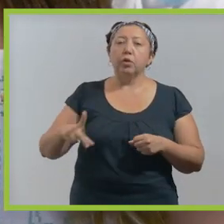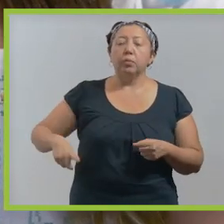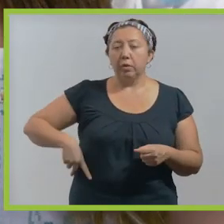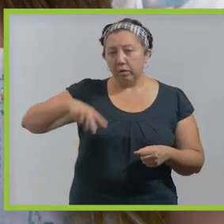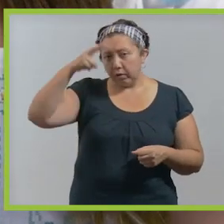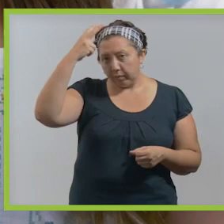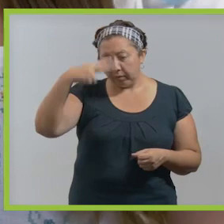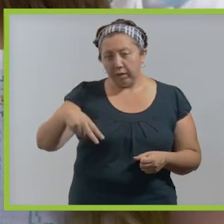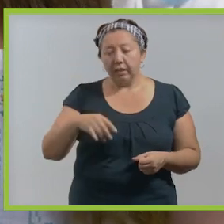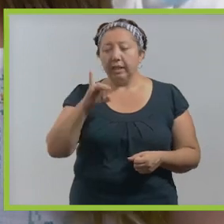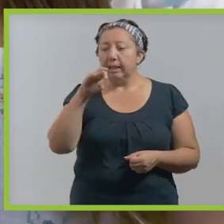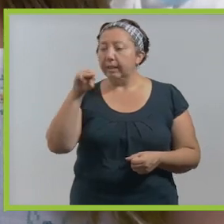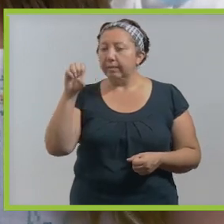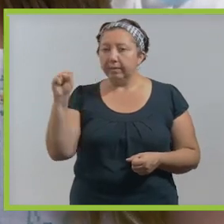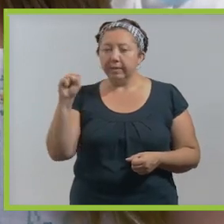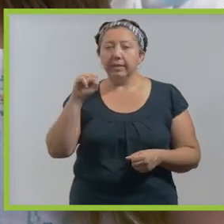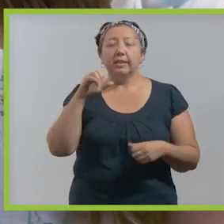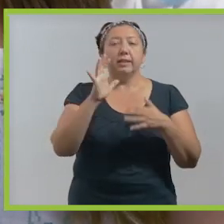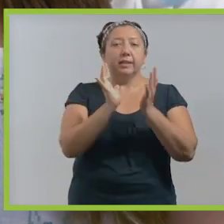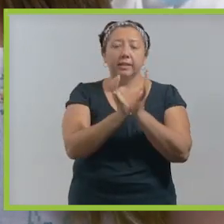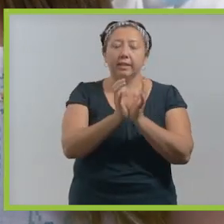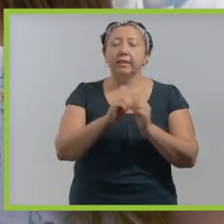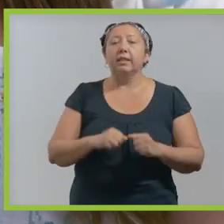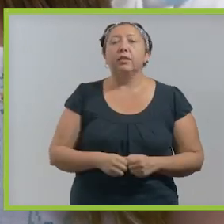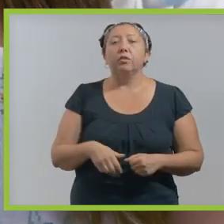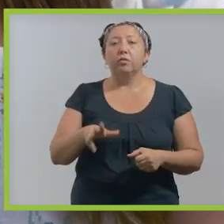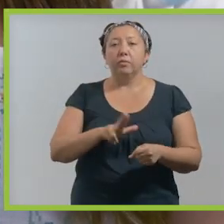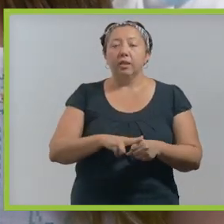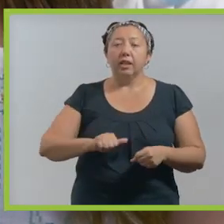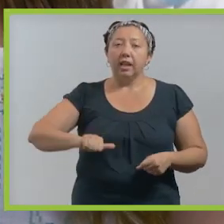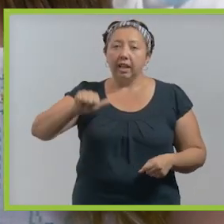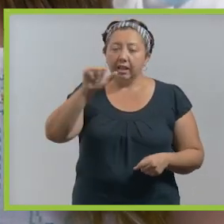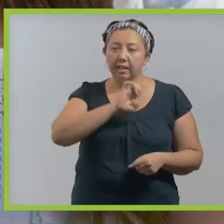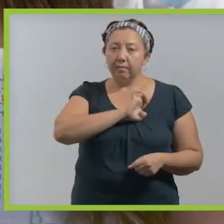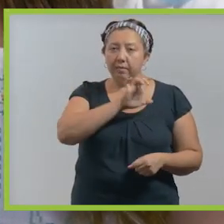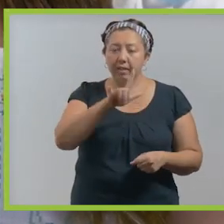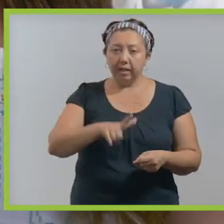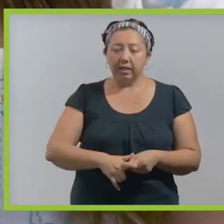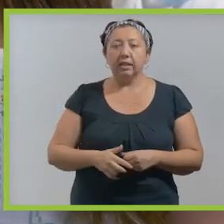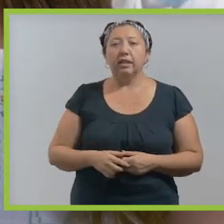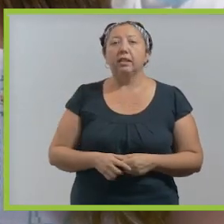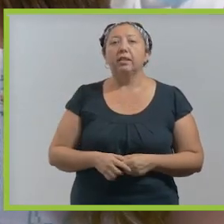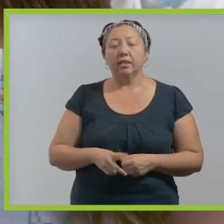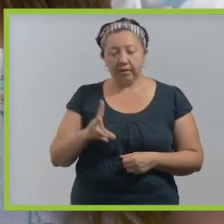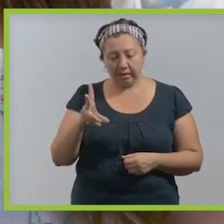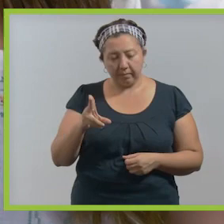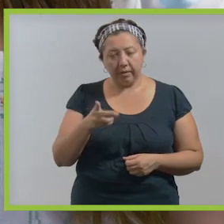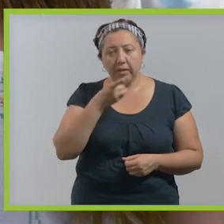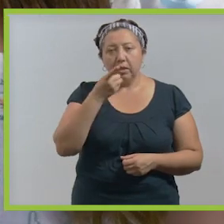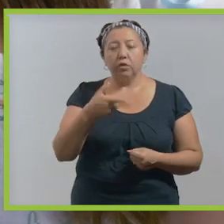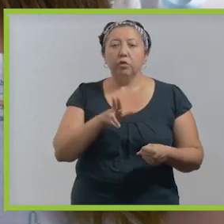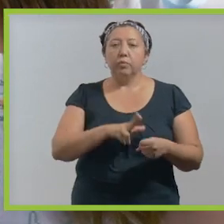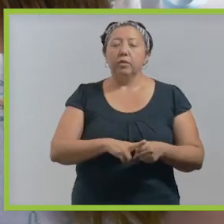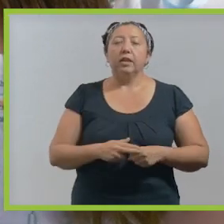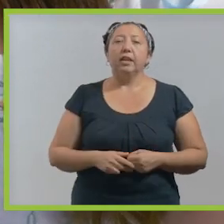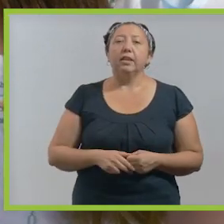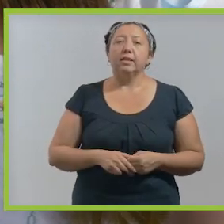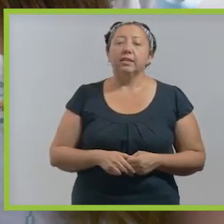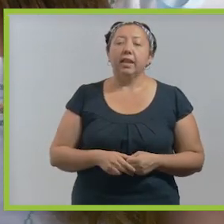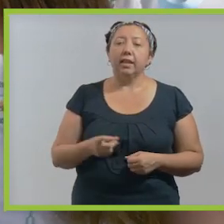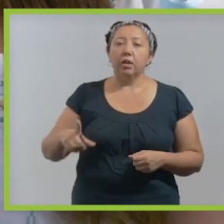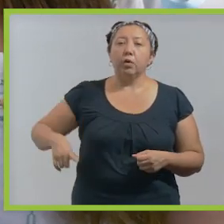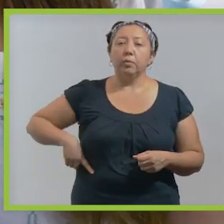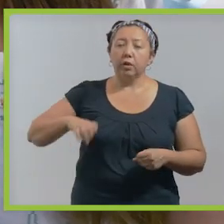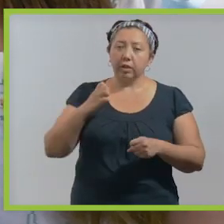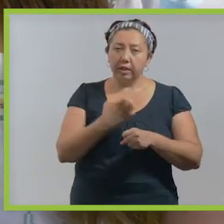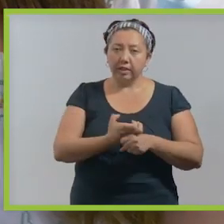gobierno federal, como son los del IMSS, los del ISSSTE, el Hospital de Alta Especialidad, y por supuesto también los hospitales